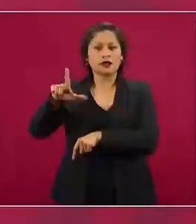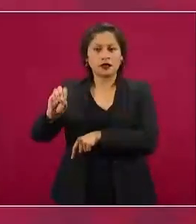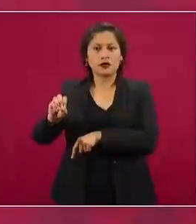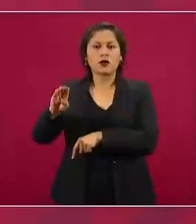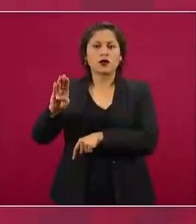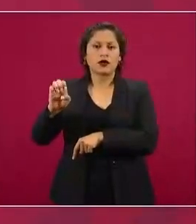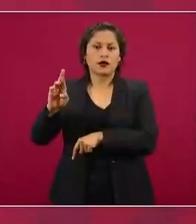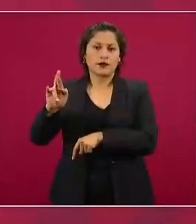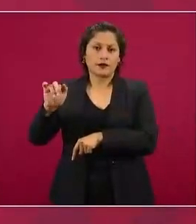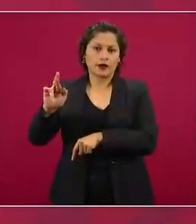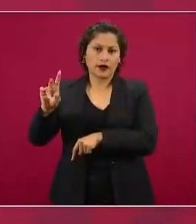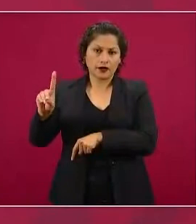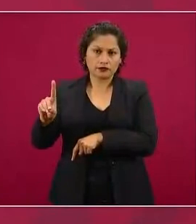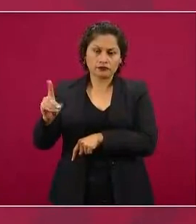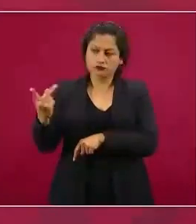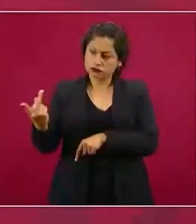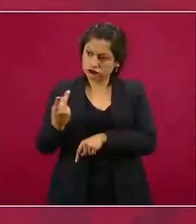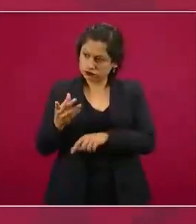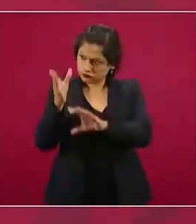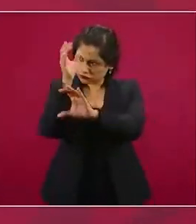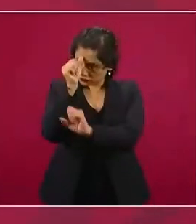Nos pusimos de acuerdo.